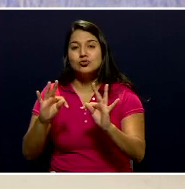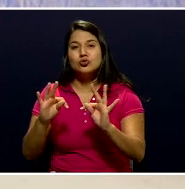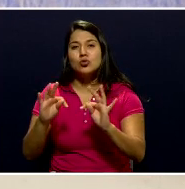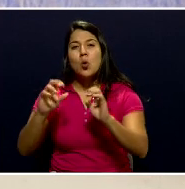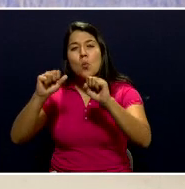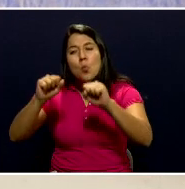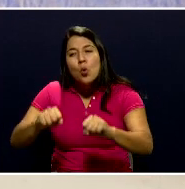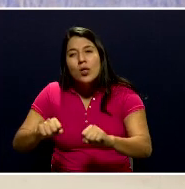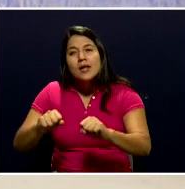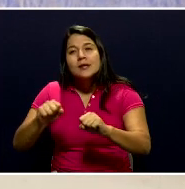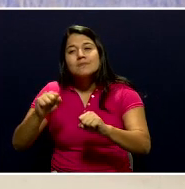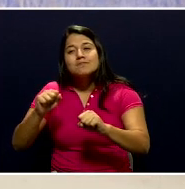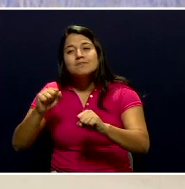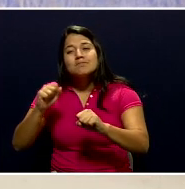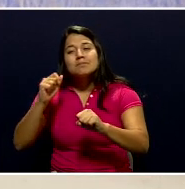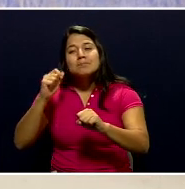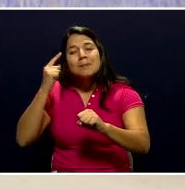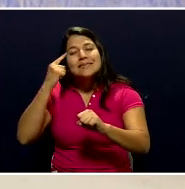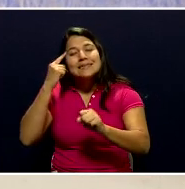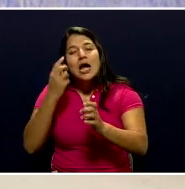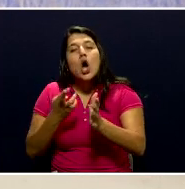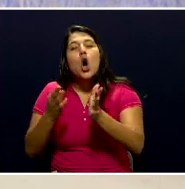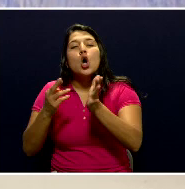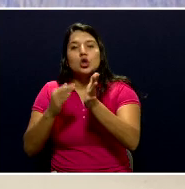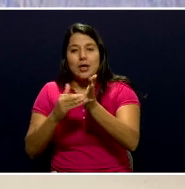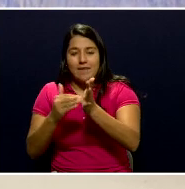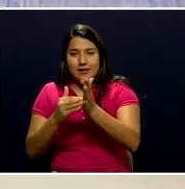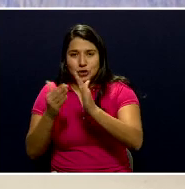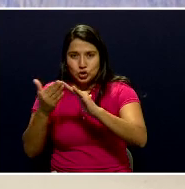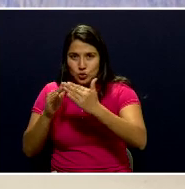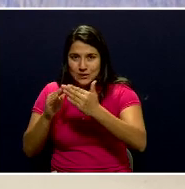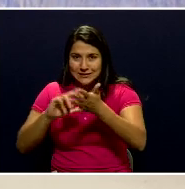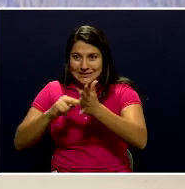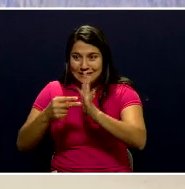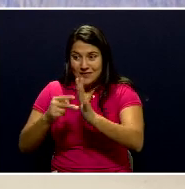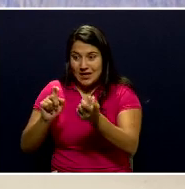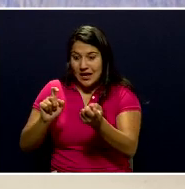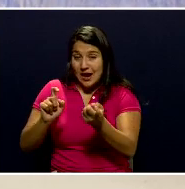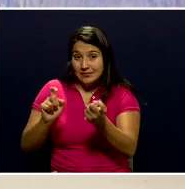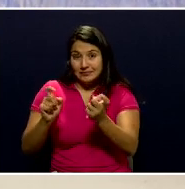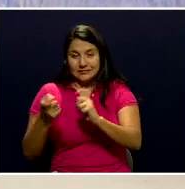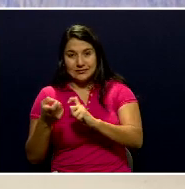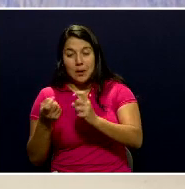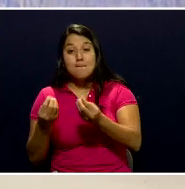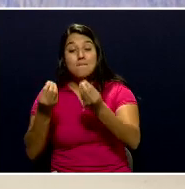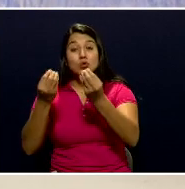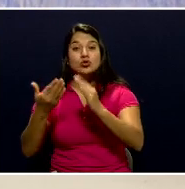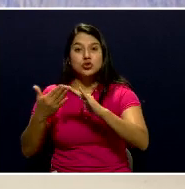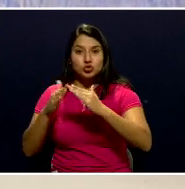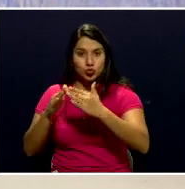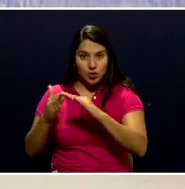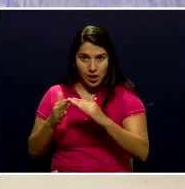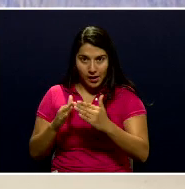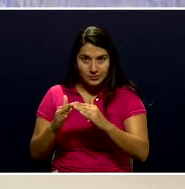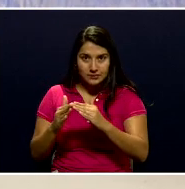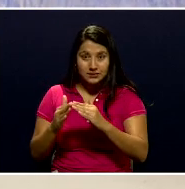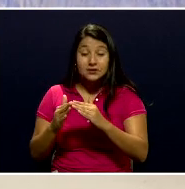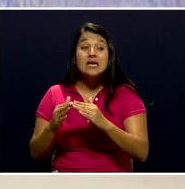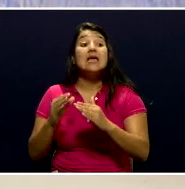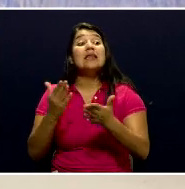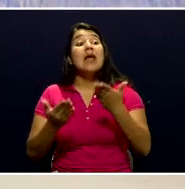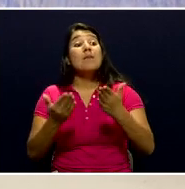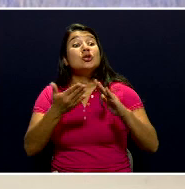repensar las ciudades. Estamos intentando repoblar muchas ciudades que hemos